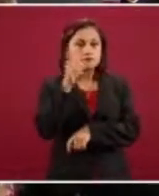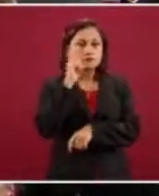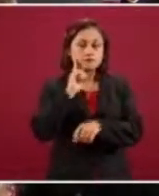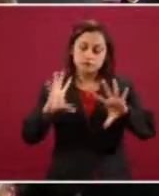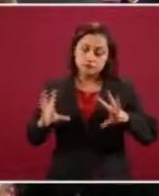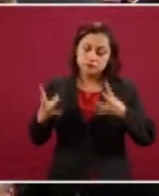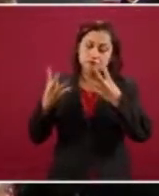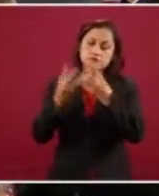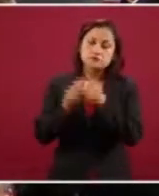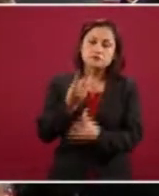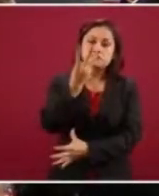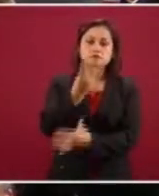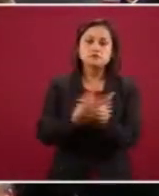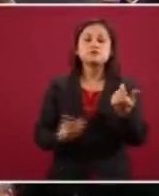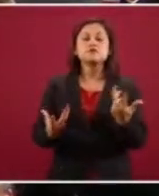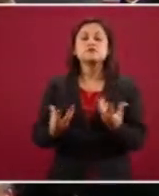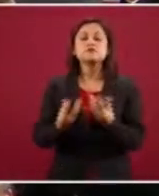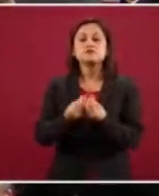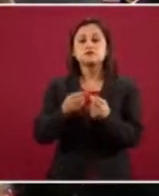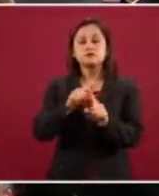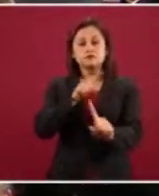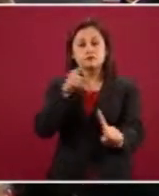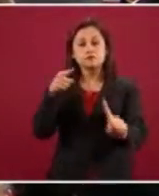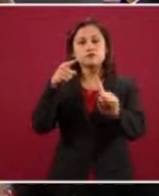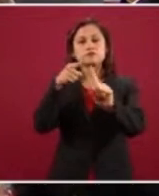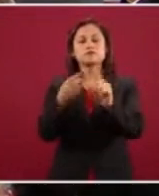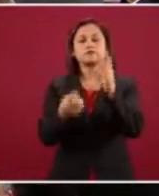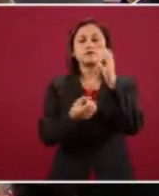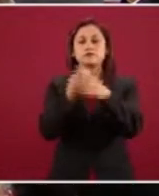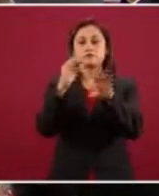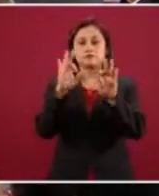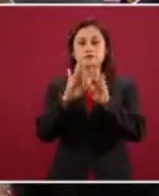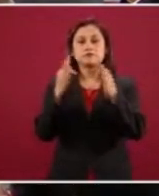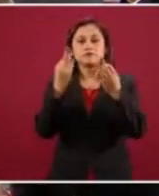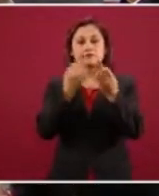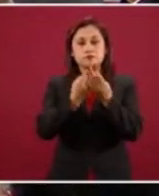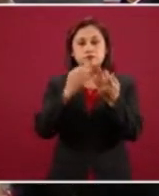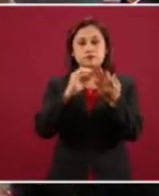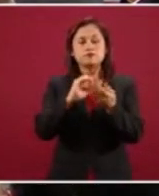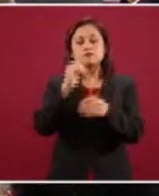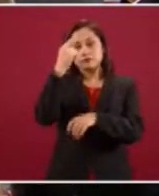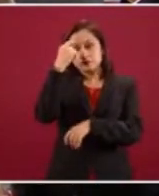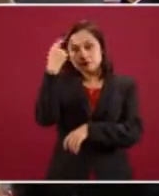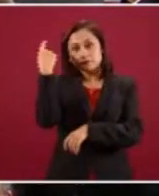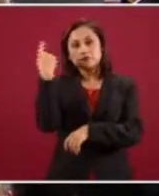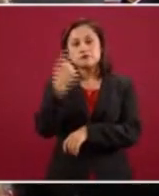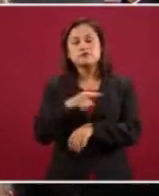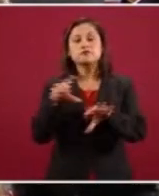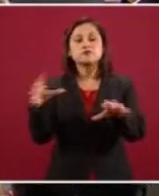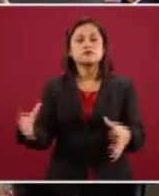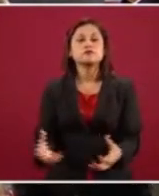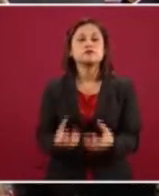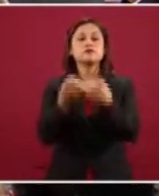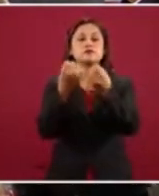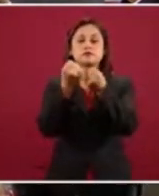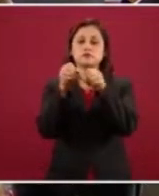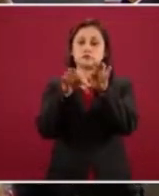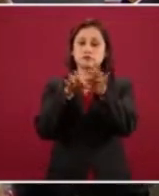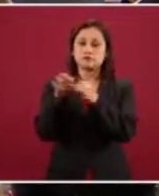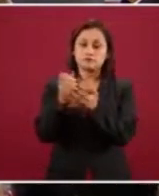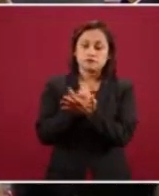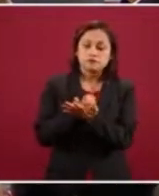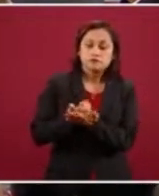manos una nueva etapa en la que se establecen las bases para la recuperación del salario mínimo de